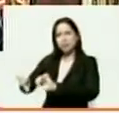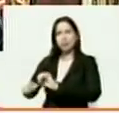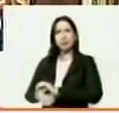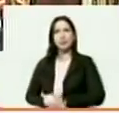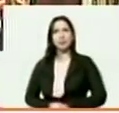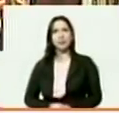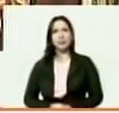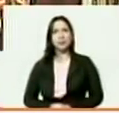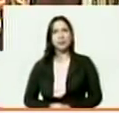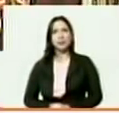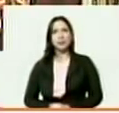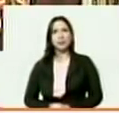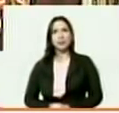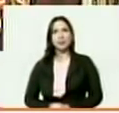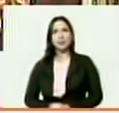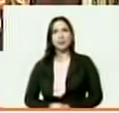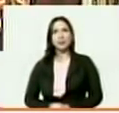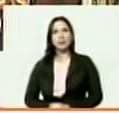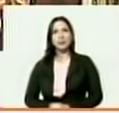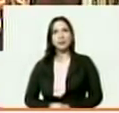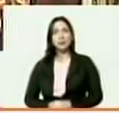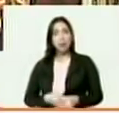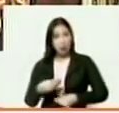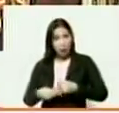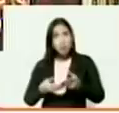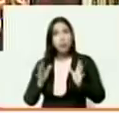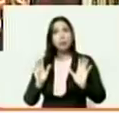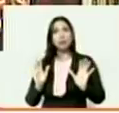que ha llegado. Hagámoslo.